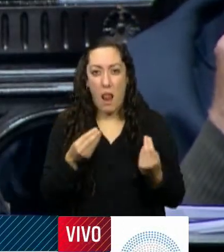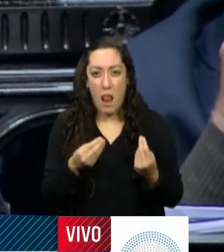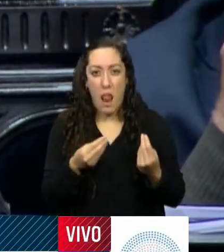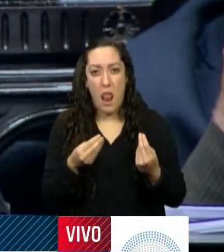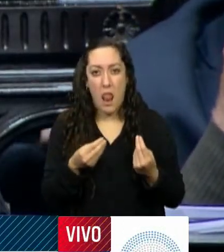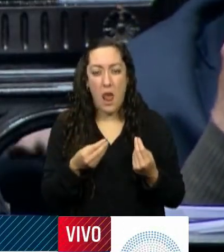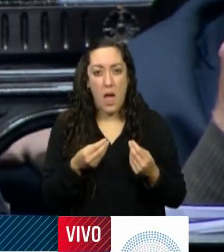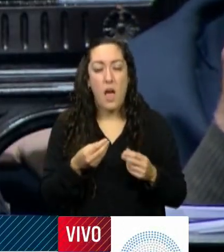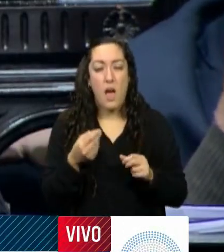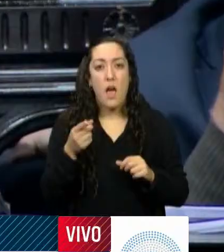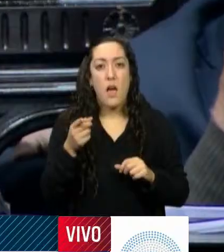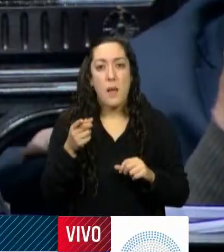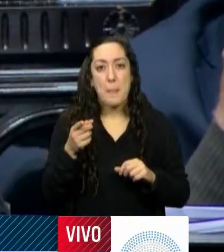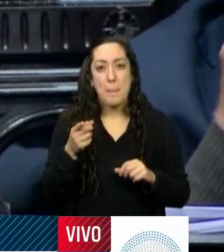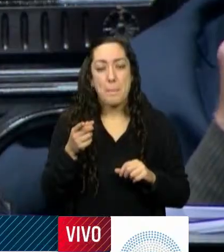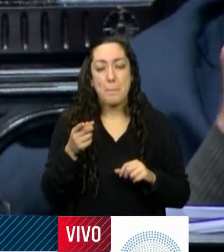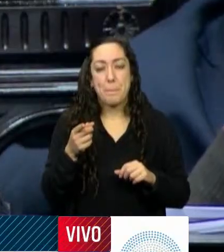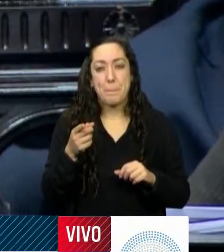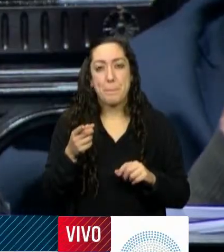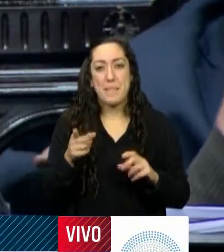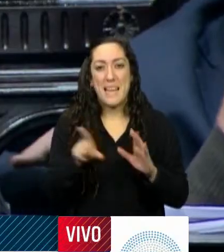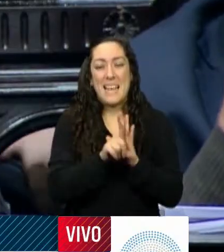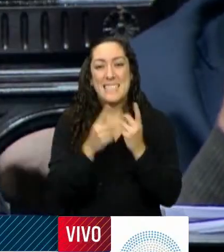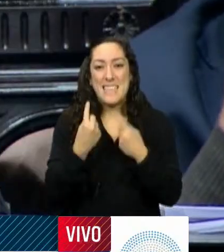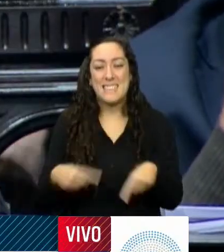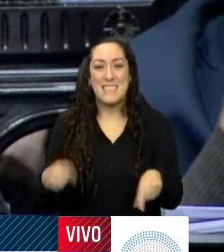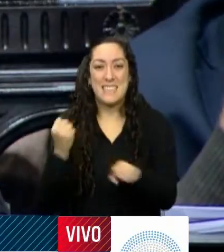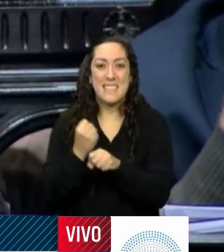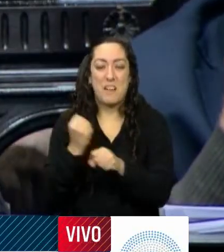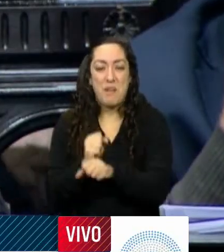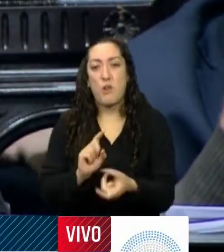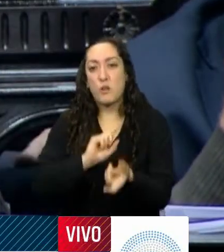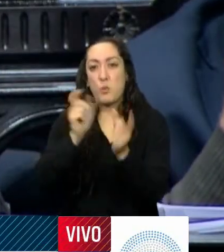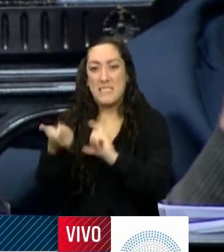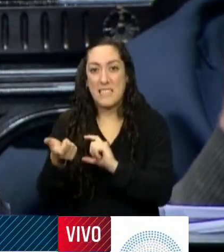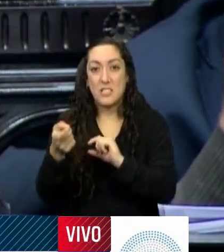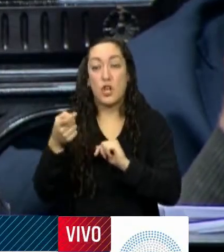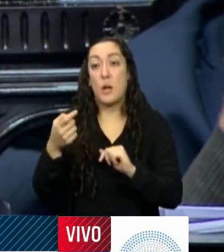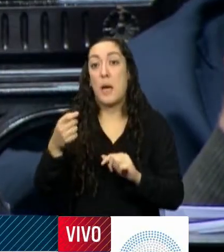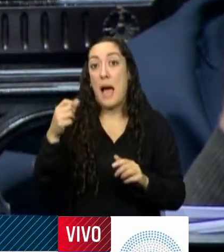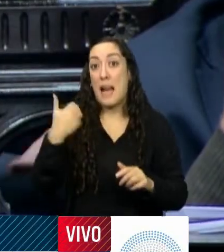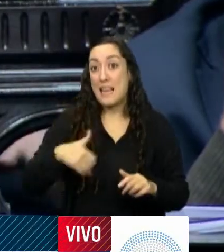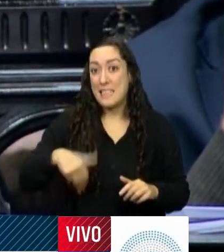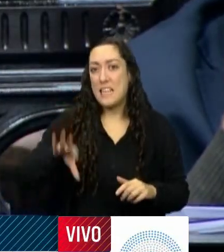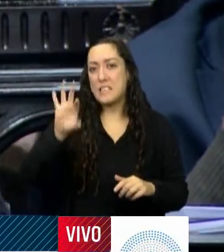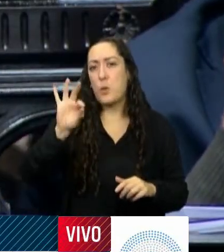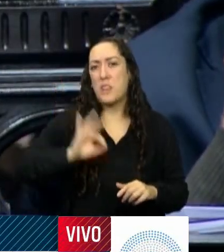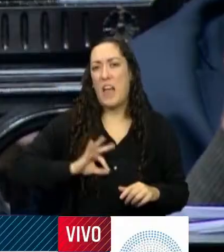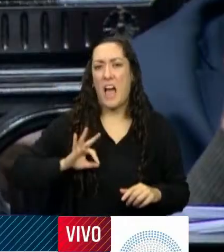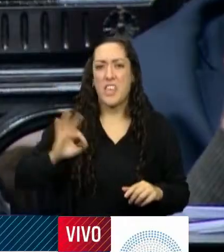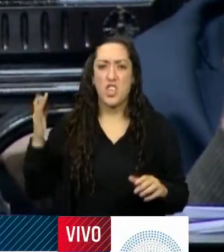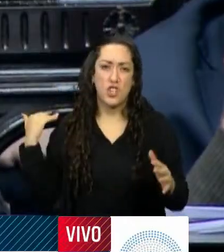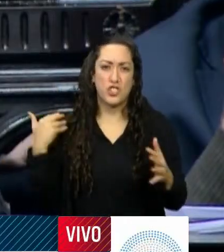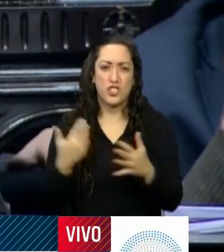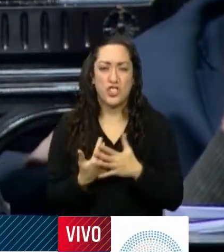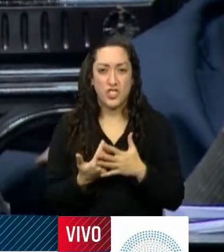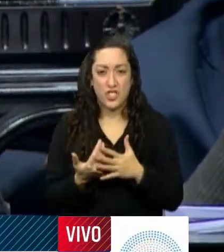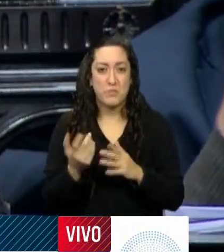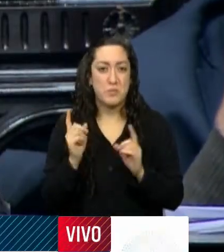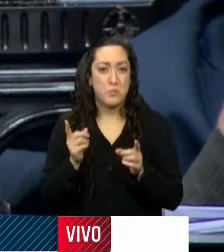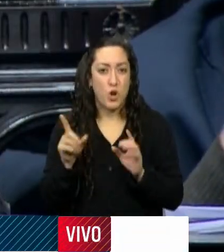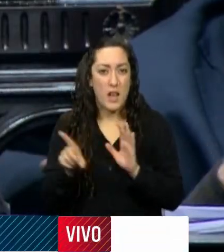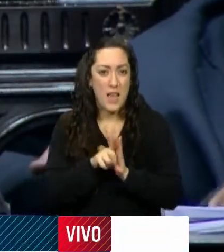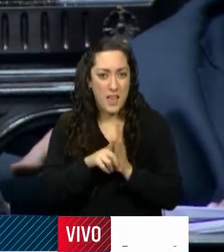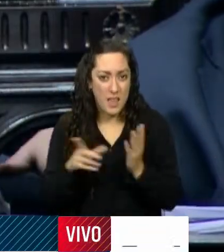que es la actualización de las leyes laborales, que en nuestro país tienen más de 50 años. Es caduca,